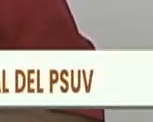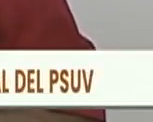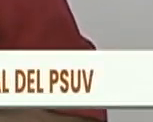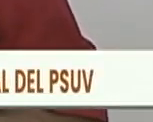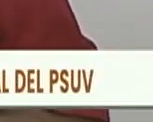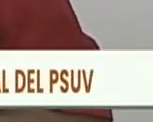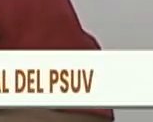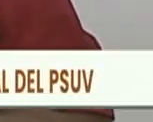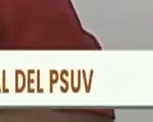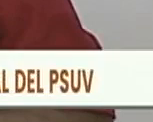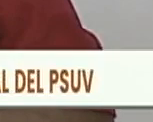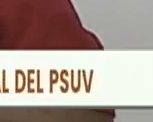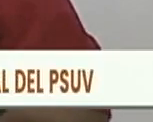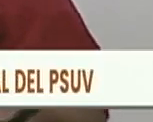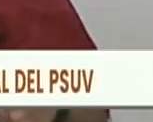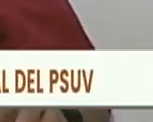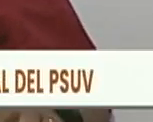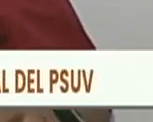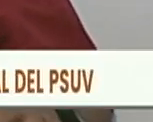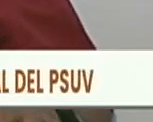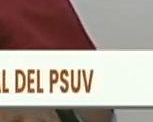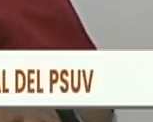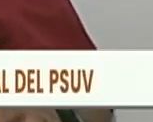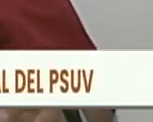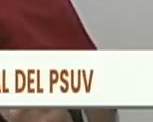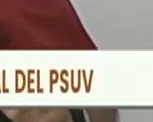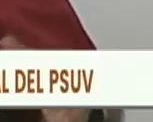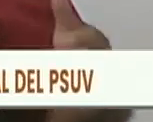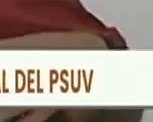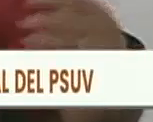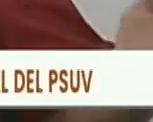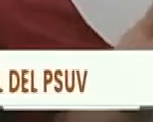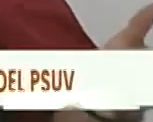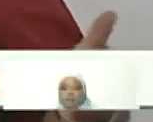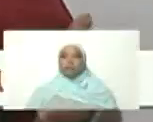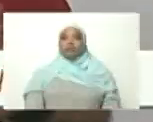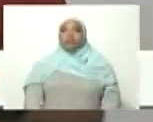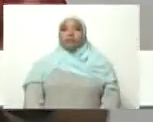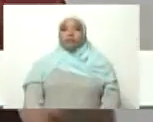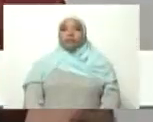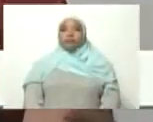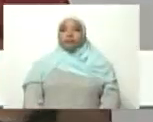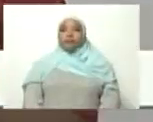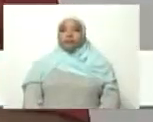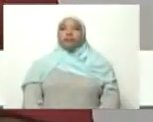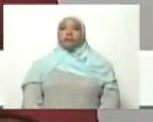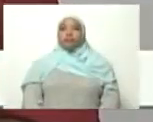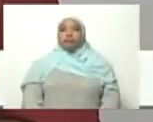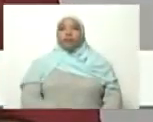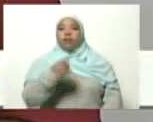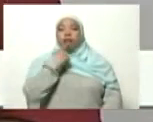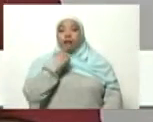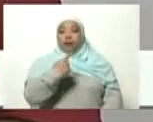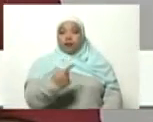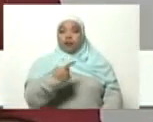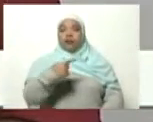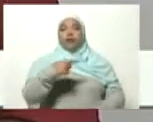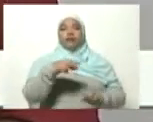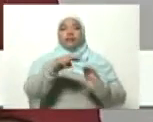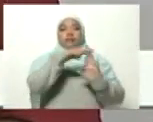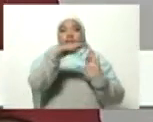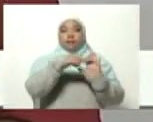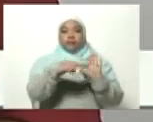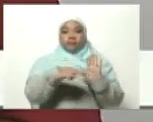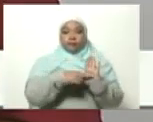están raspados. Están raspados. Mira, si le den la orden, los gringos no van a poder.